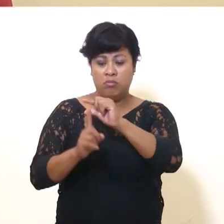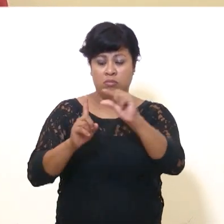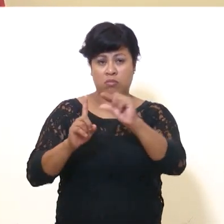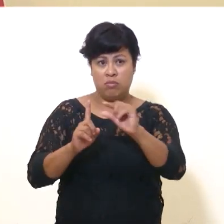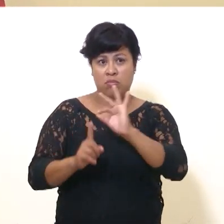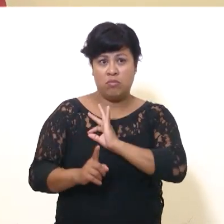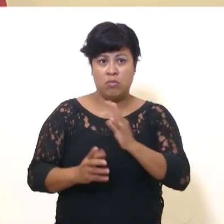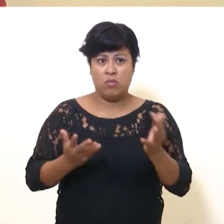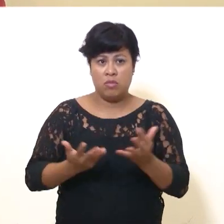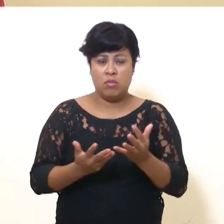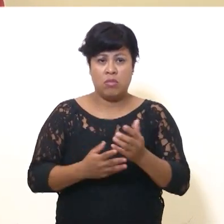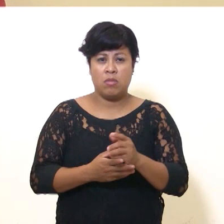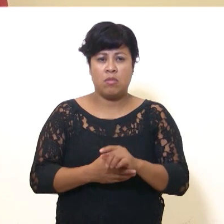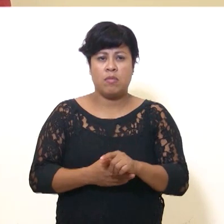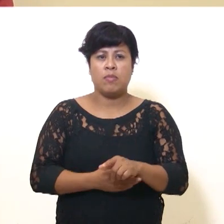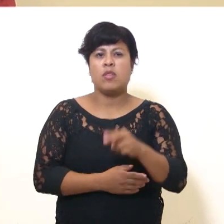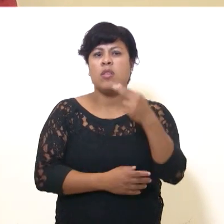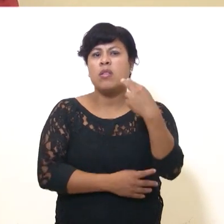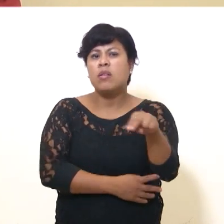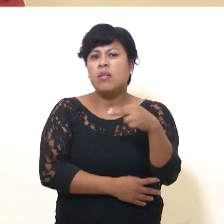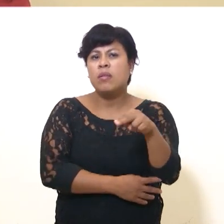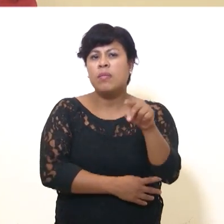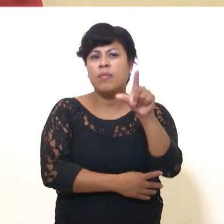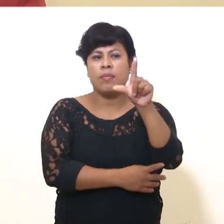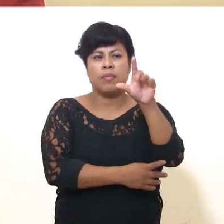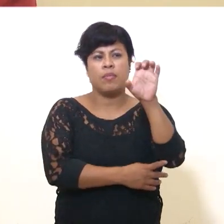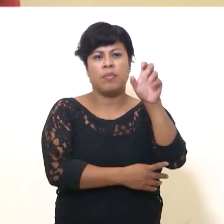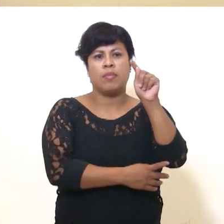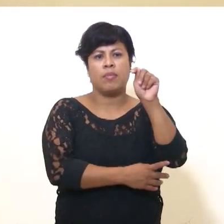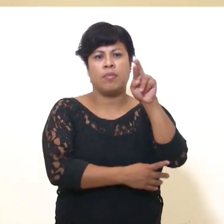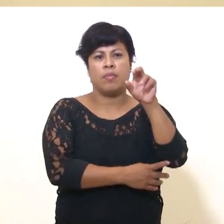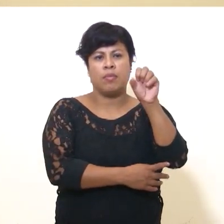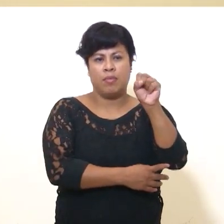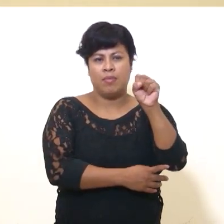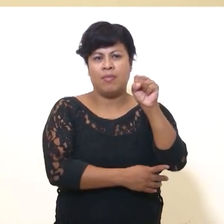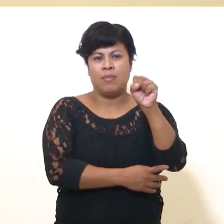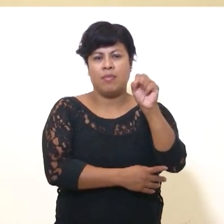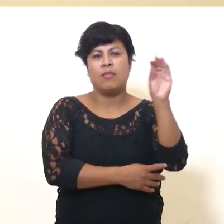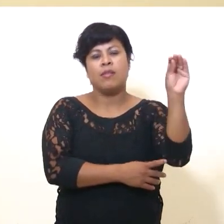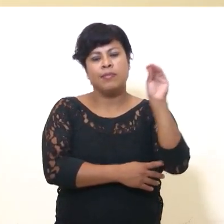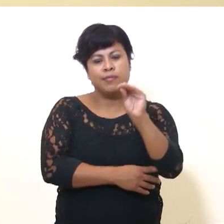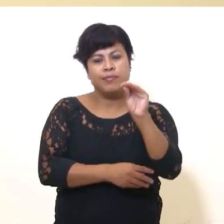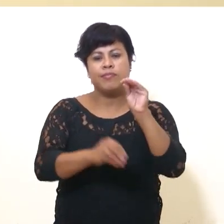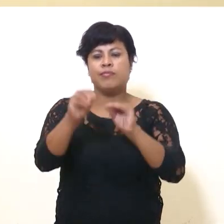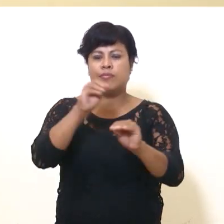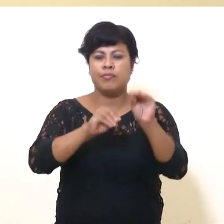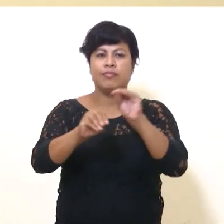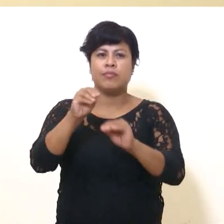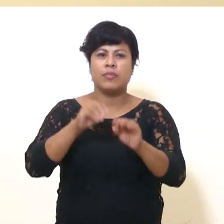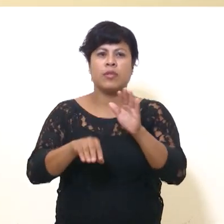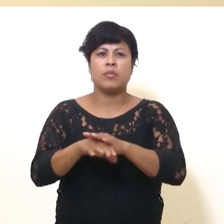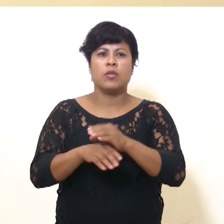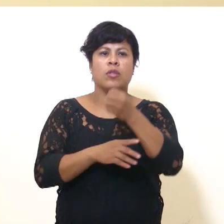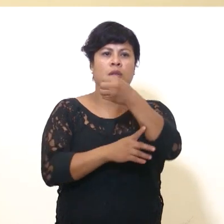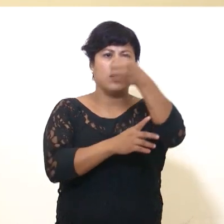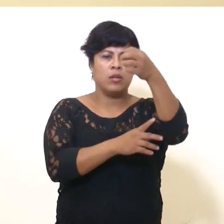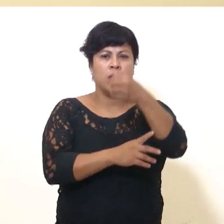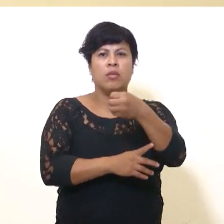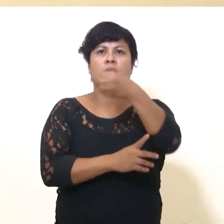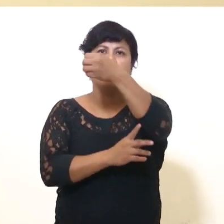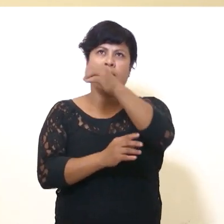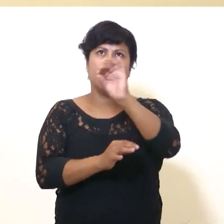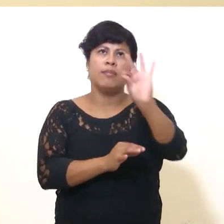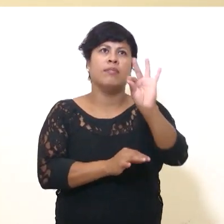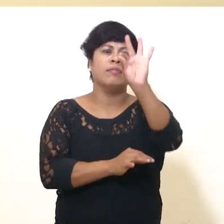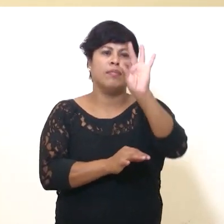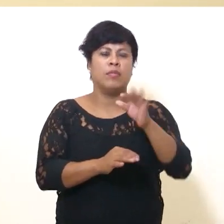Con estos podríamos hacerlo, que se llaman, ¿cómo dijimos? Letras. Y aquí las voy a ir acomodando